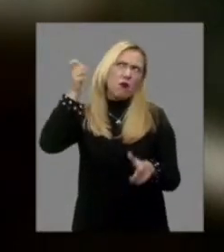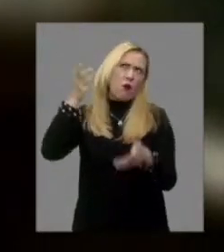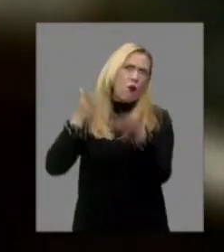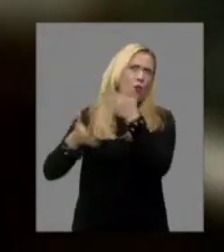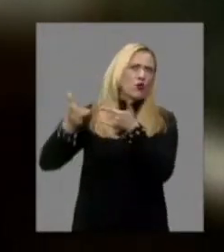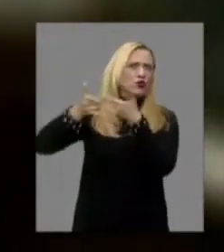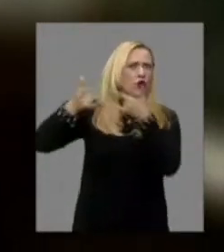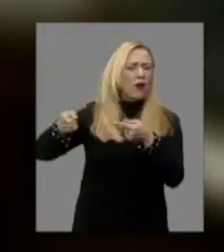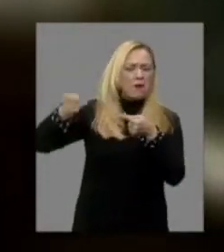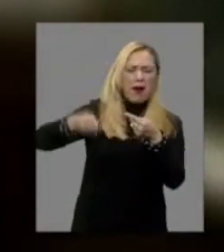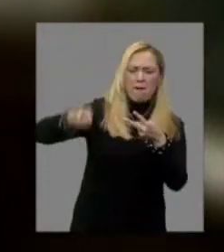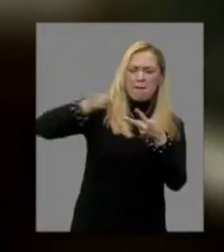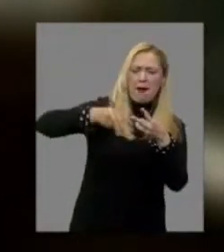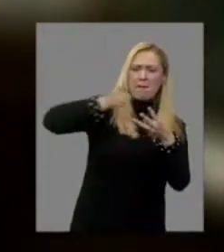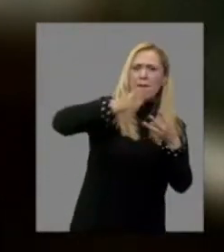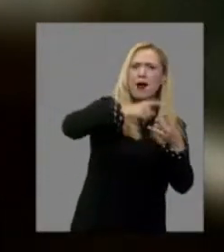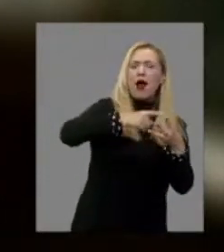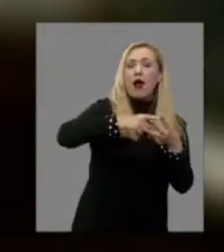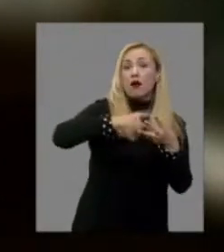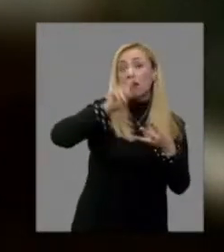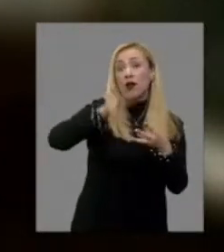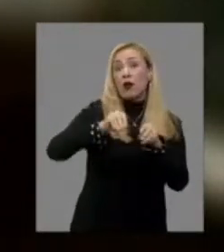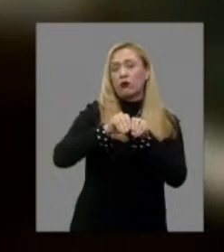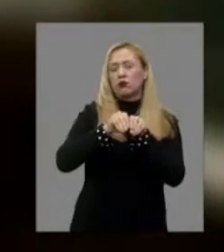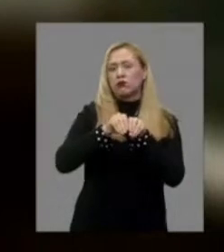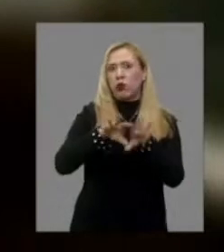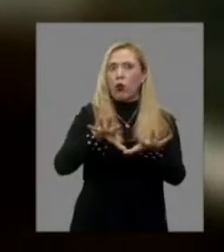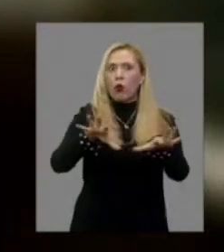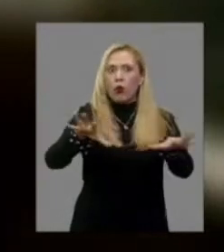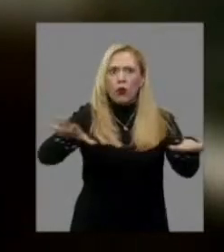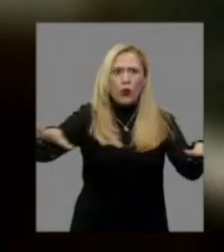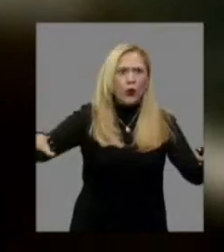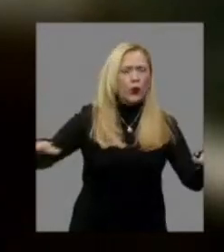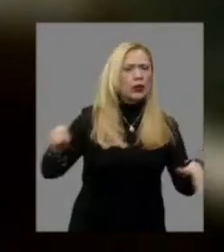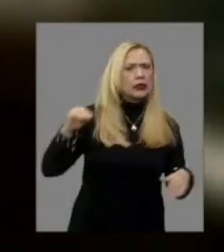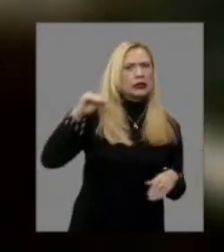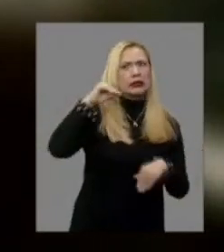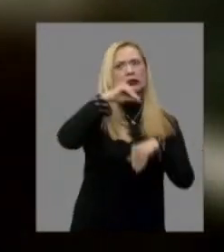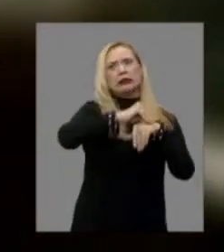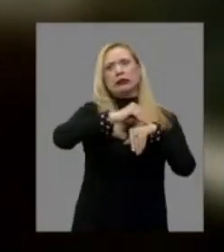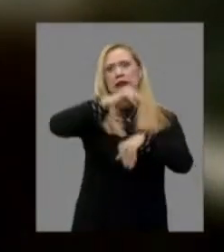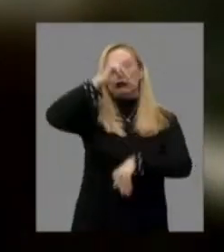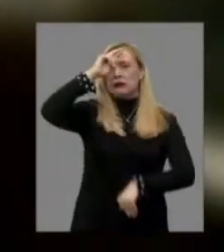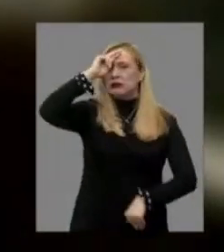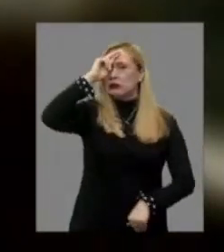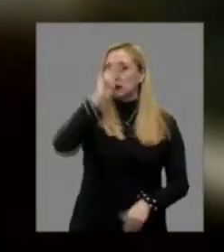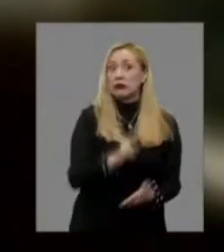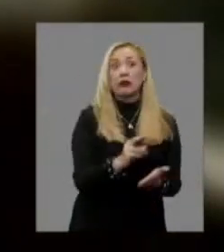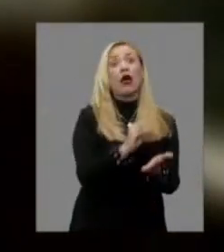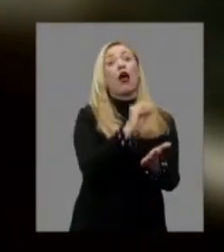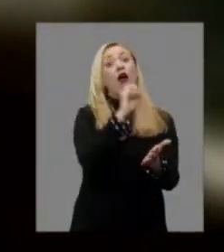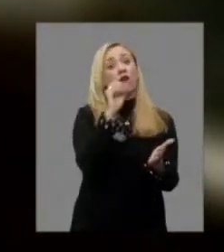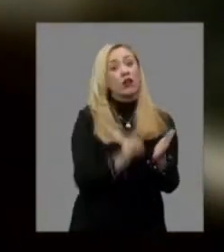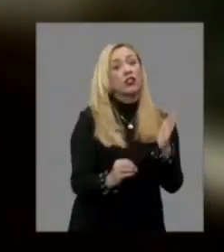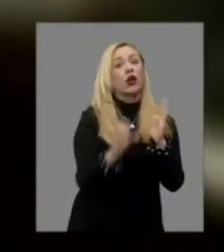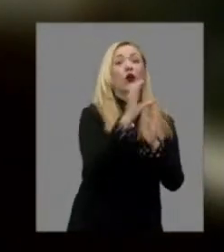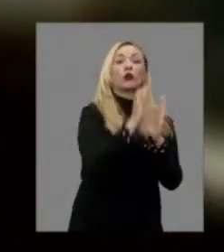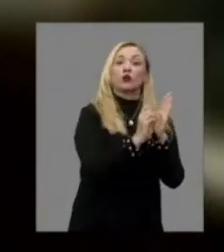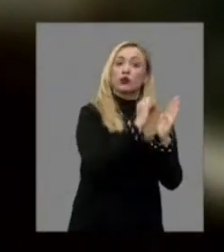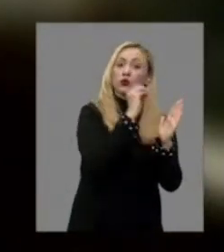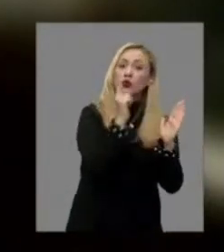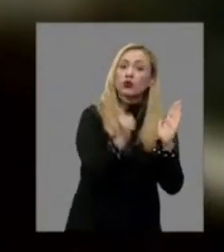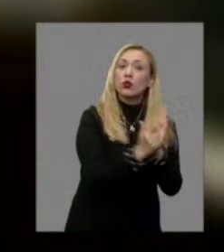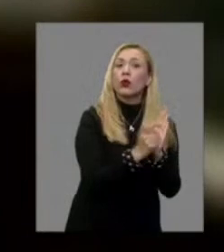país una constante movilización a favor de incorporar en los instrumentos constitucionales